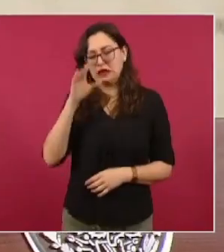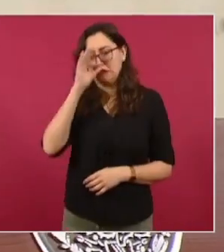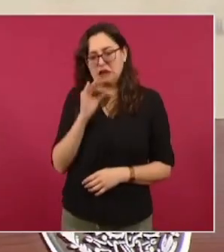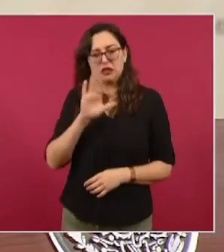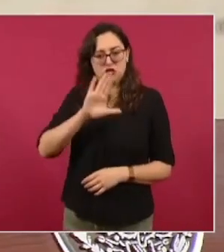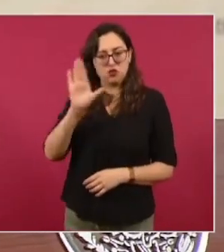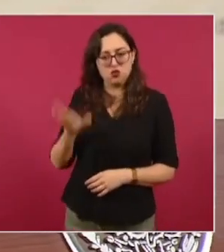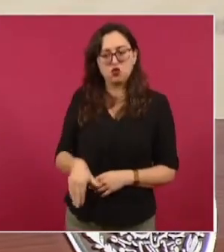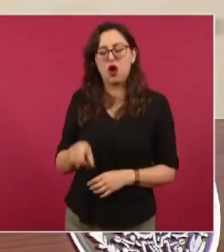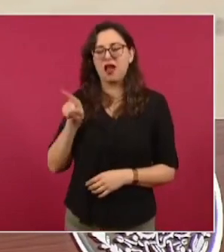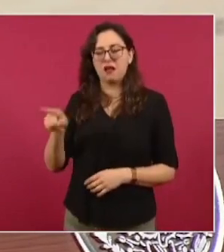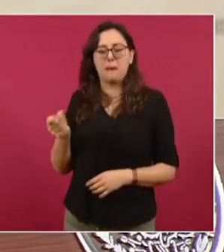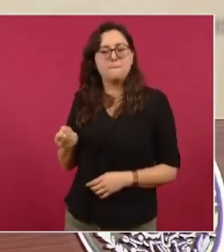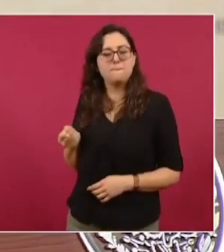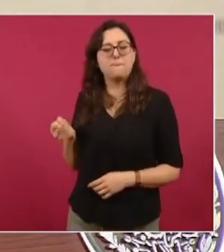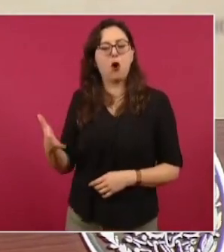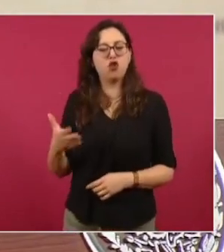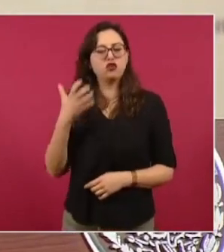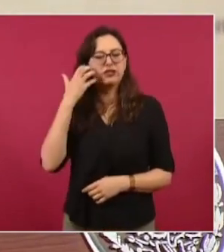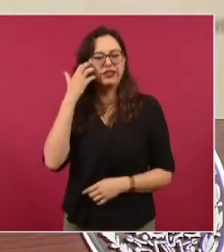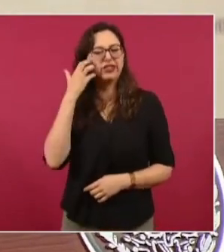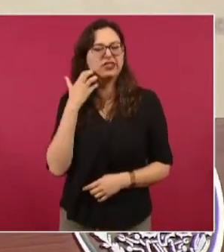y era un hombre